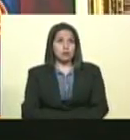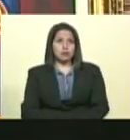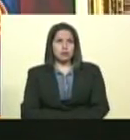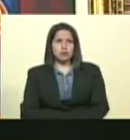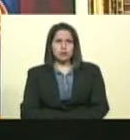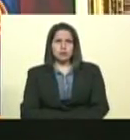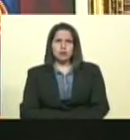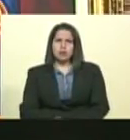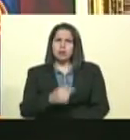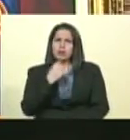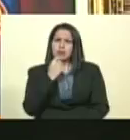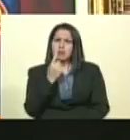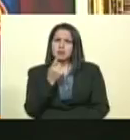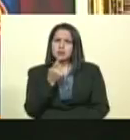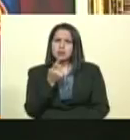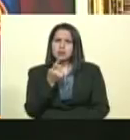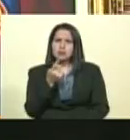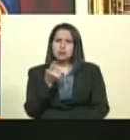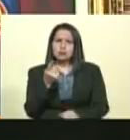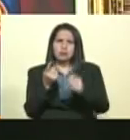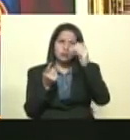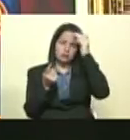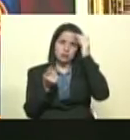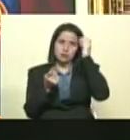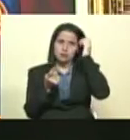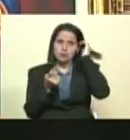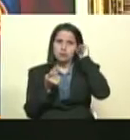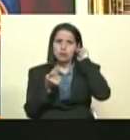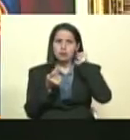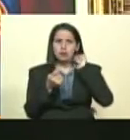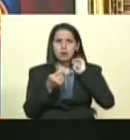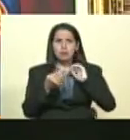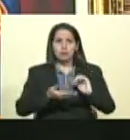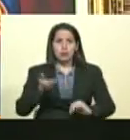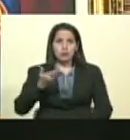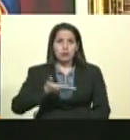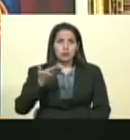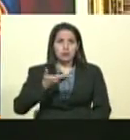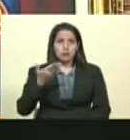Esto que está diciendo Octavio es importante.